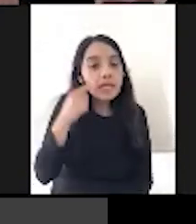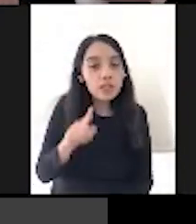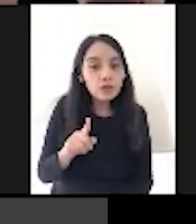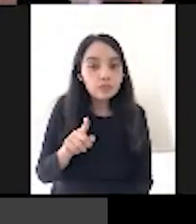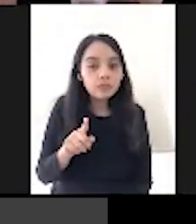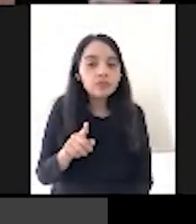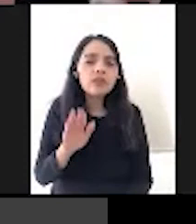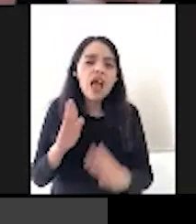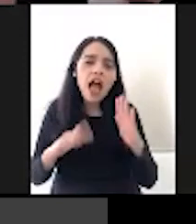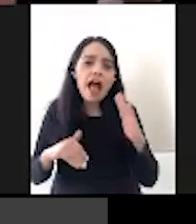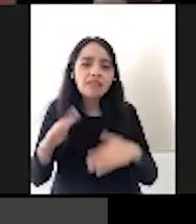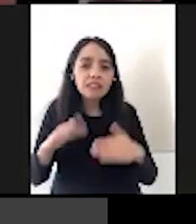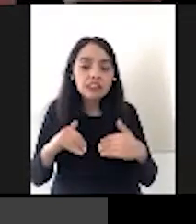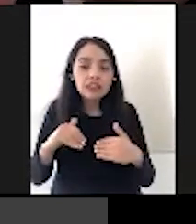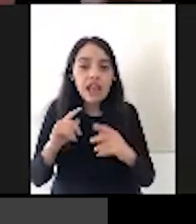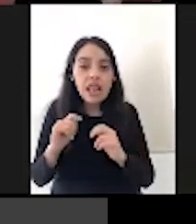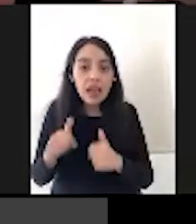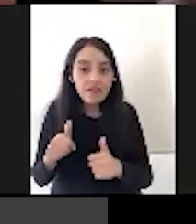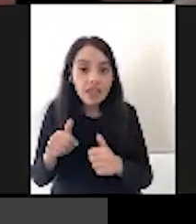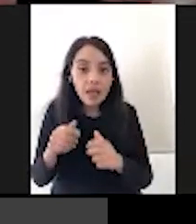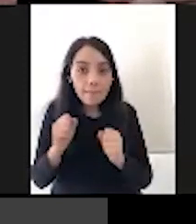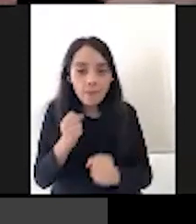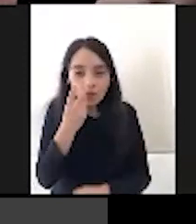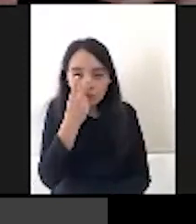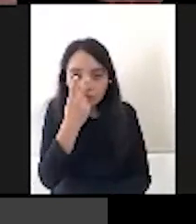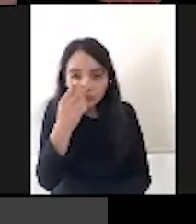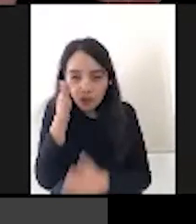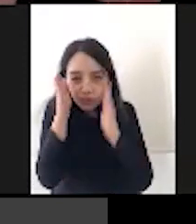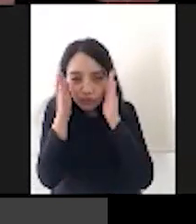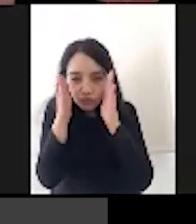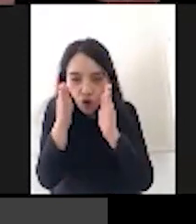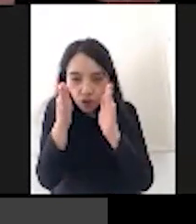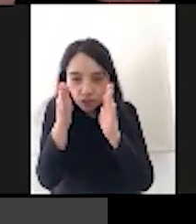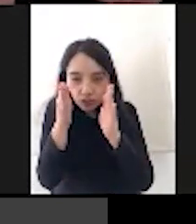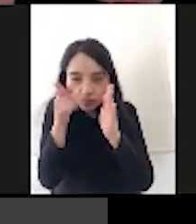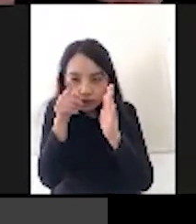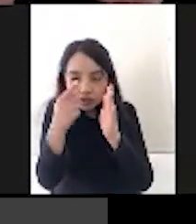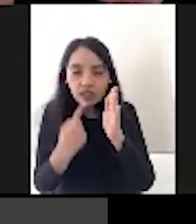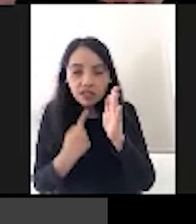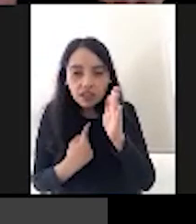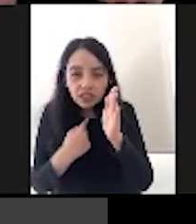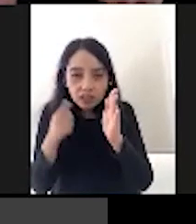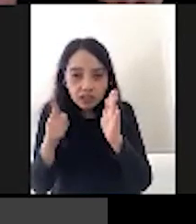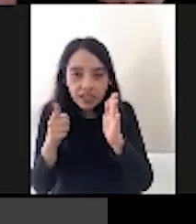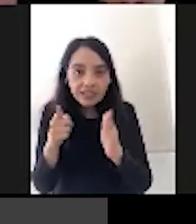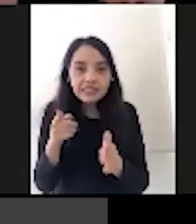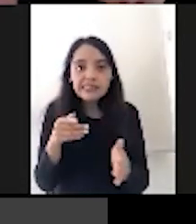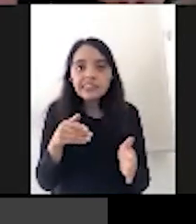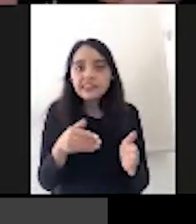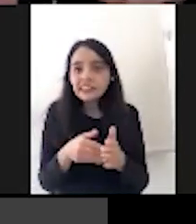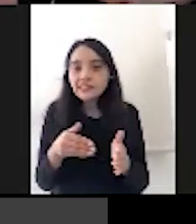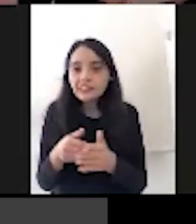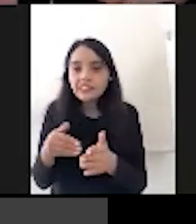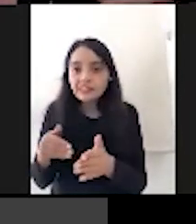su capacidad de mantener el ojo relativamente fijo en una región de interés visual es súper limitada, ¿ya? Y